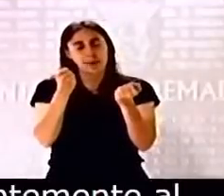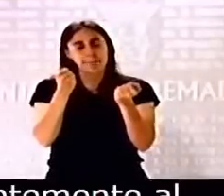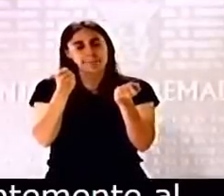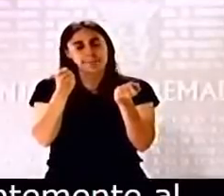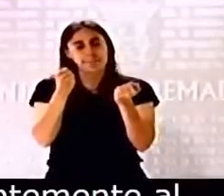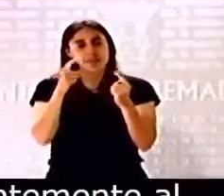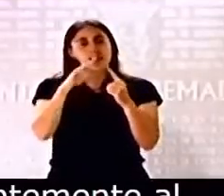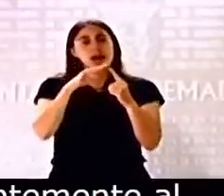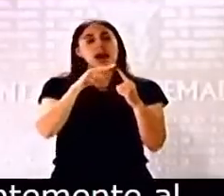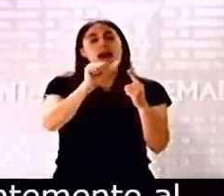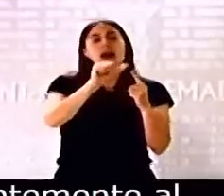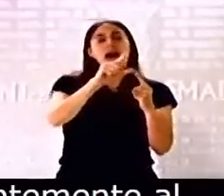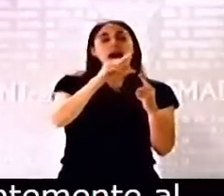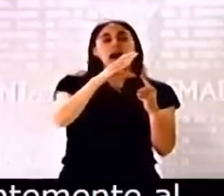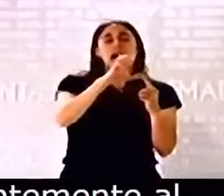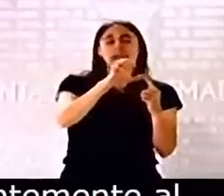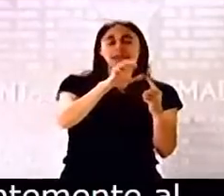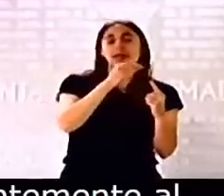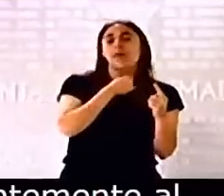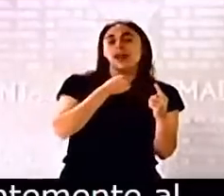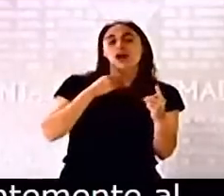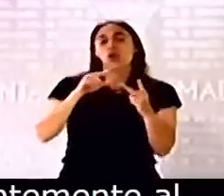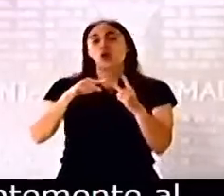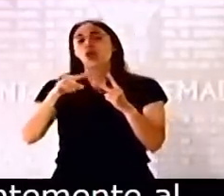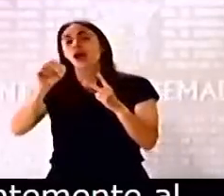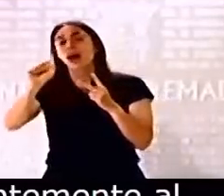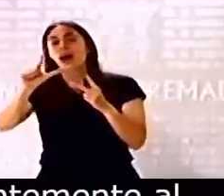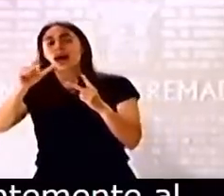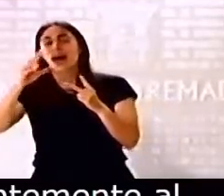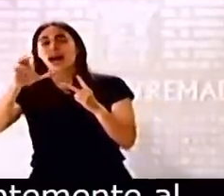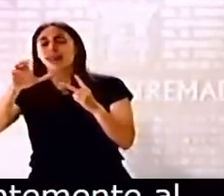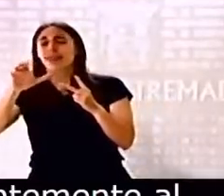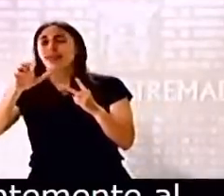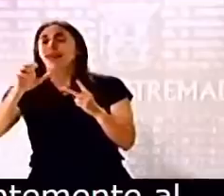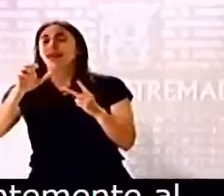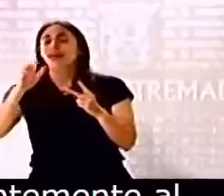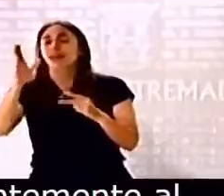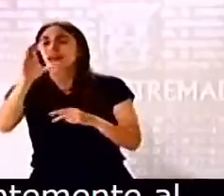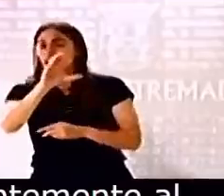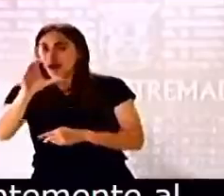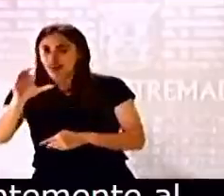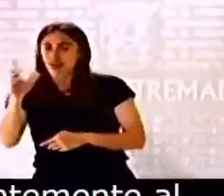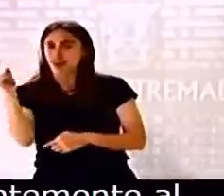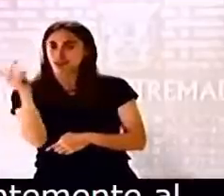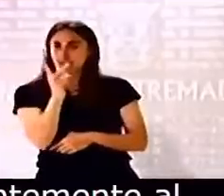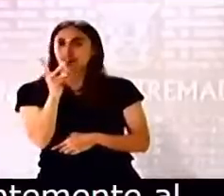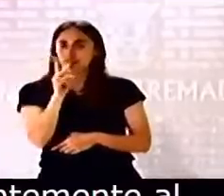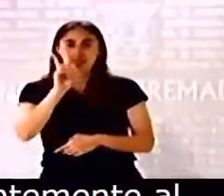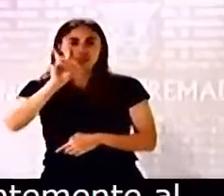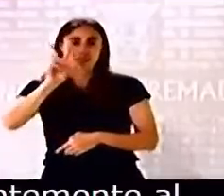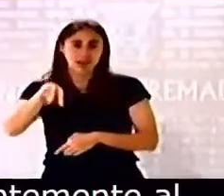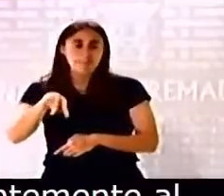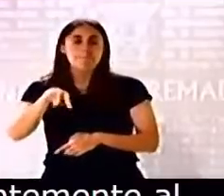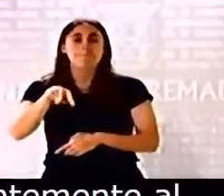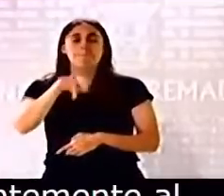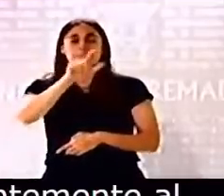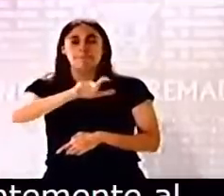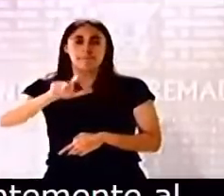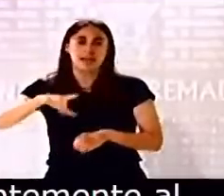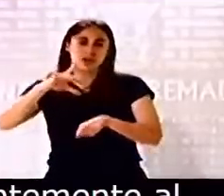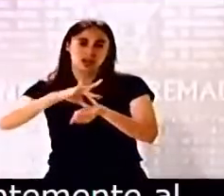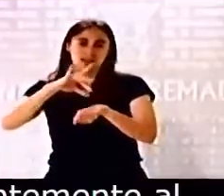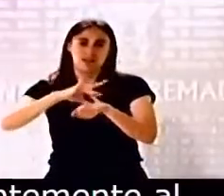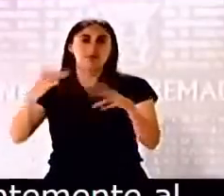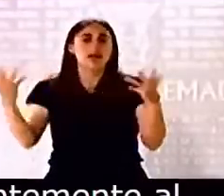desde Alcer Badajoz y desde Alcer Cáceres, han reconocido que ya se estaban vacunando a las personas con esas patologías más críticas.